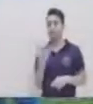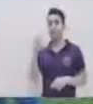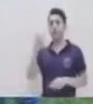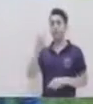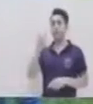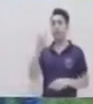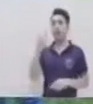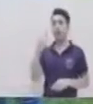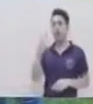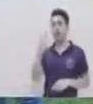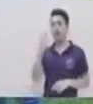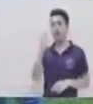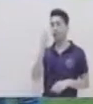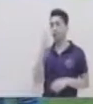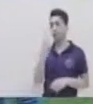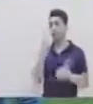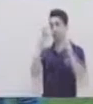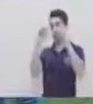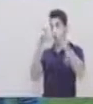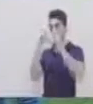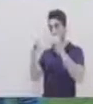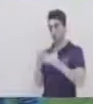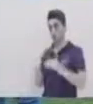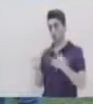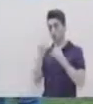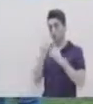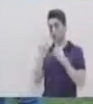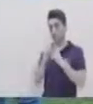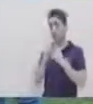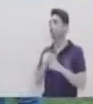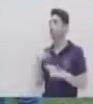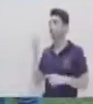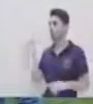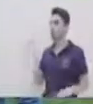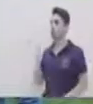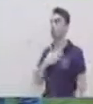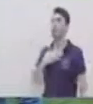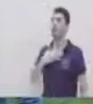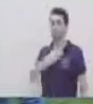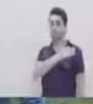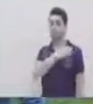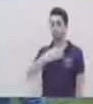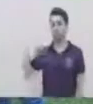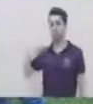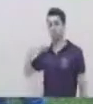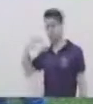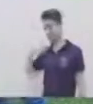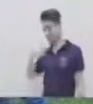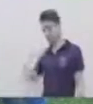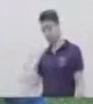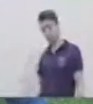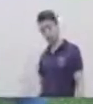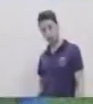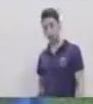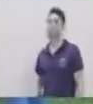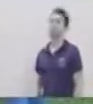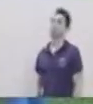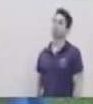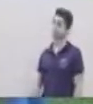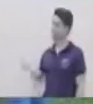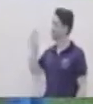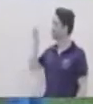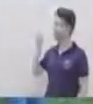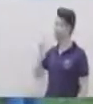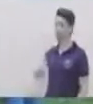Entonces la estructura de la palabra cambia, ¿te das cuenta? Estos se llaman pronombres, son los pronombres personales.